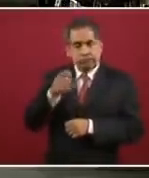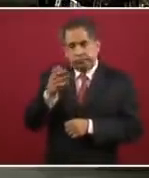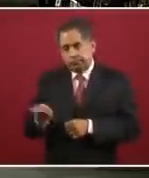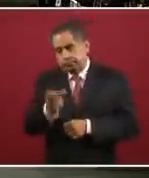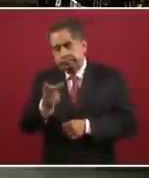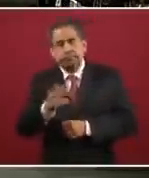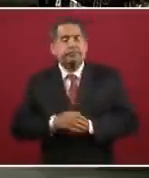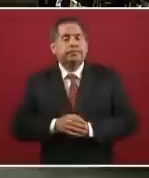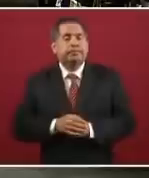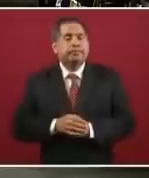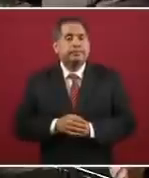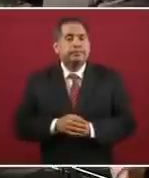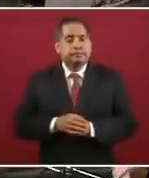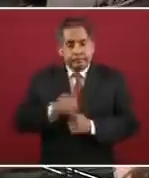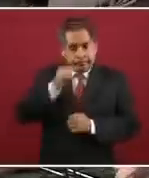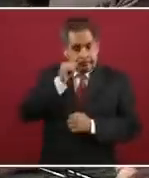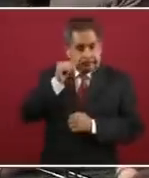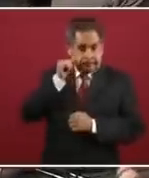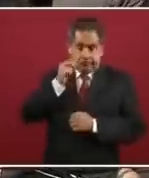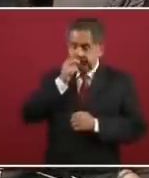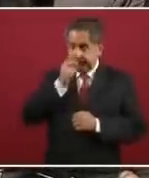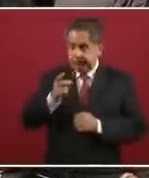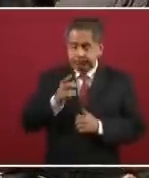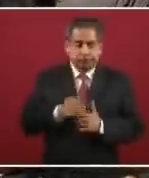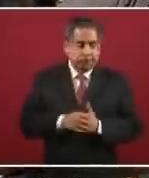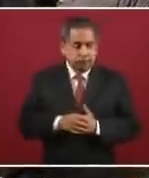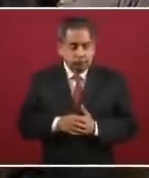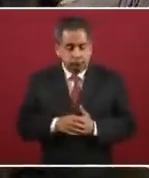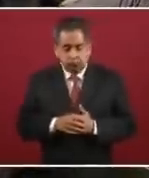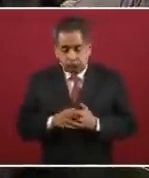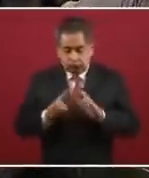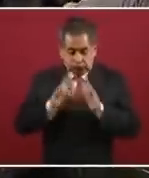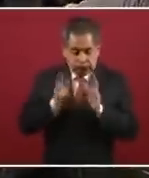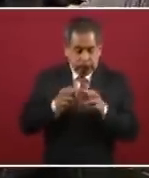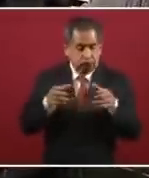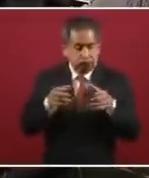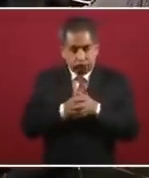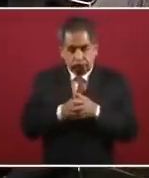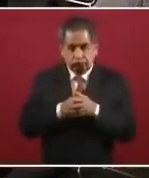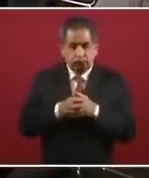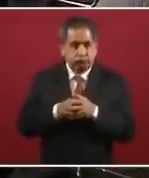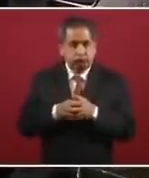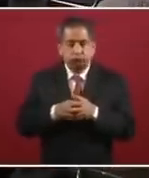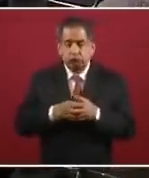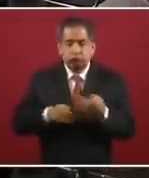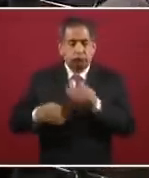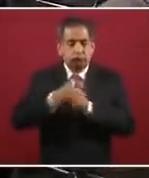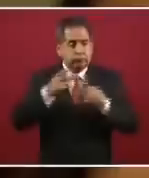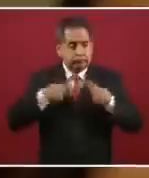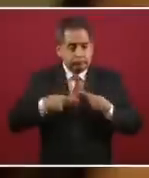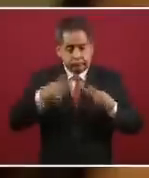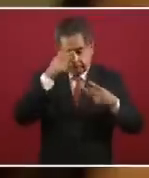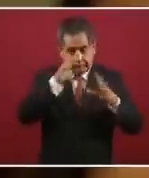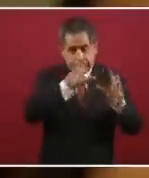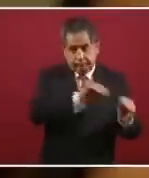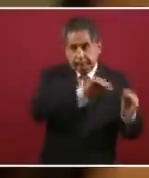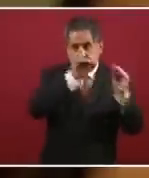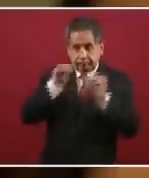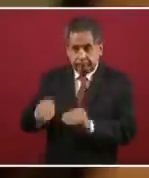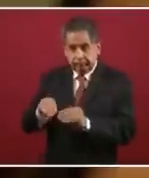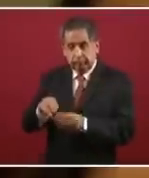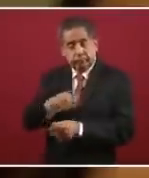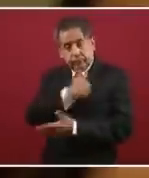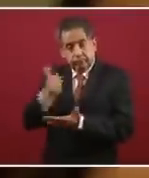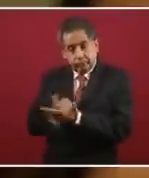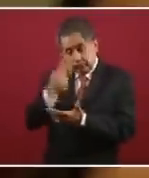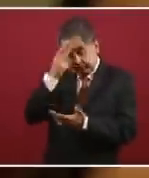el día de ayer se mencionaba de que después de esta reunión se acordó de que todos los mexicanos deportados llegarían a Ciudad de México, se concentrarían en Ciudad de